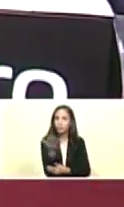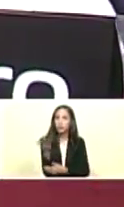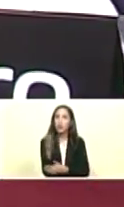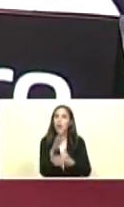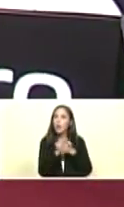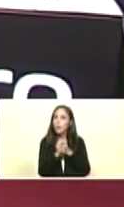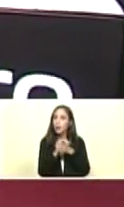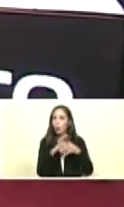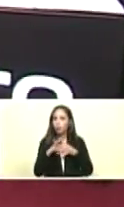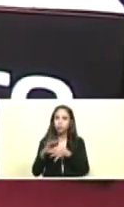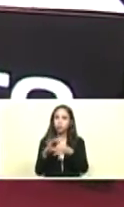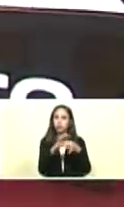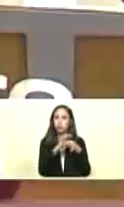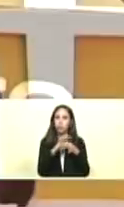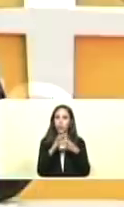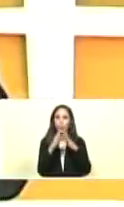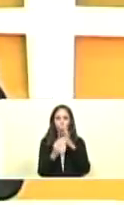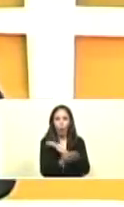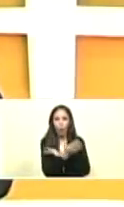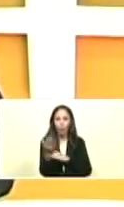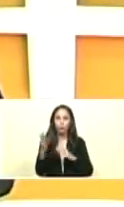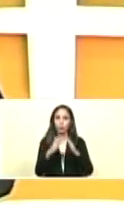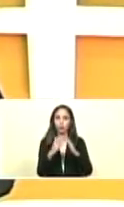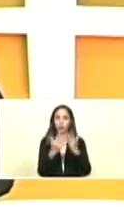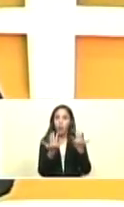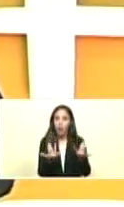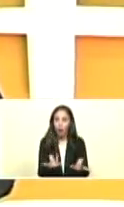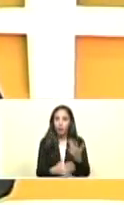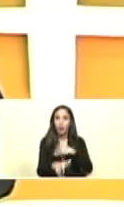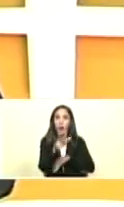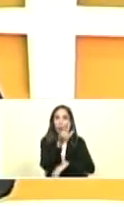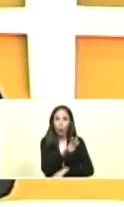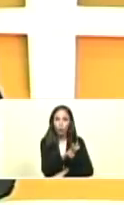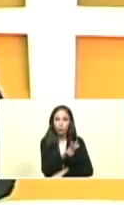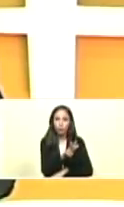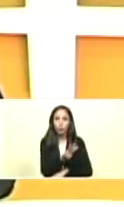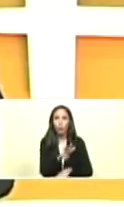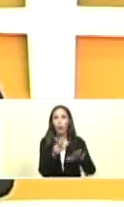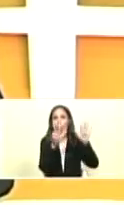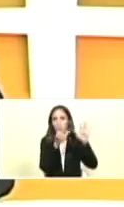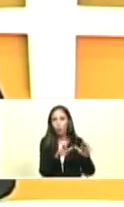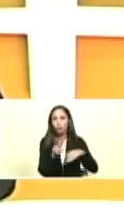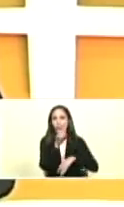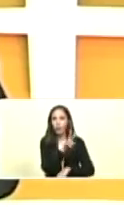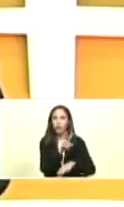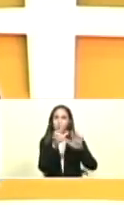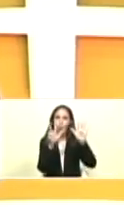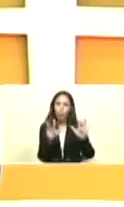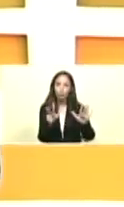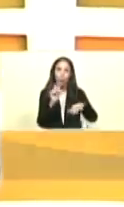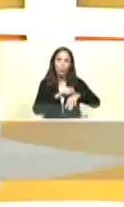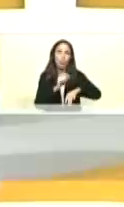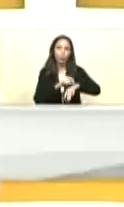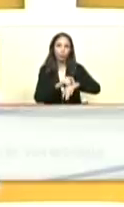compatriotas que están en sus hogares, son las 8:28 de esta noche histórica.